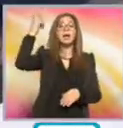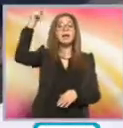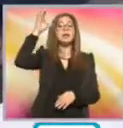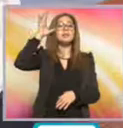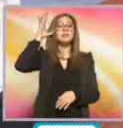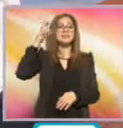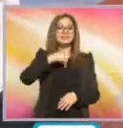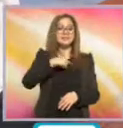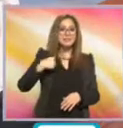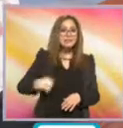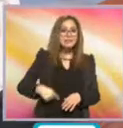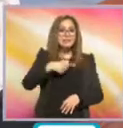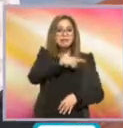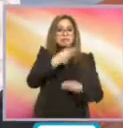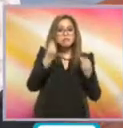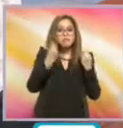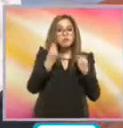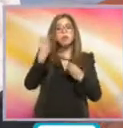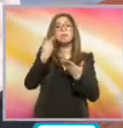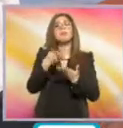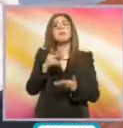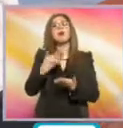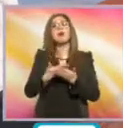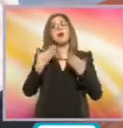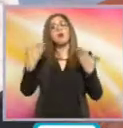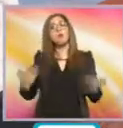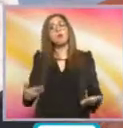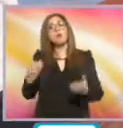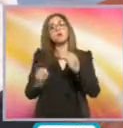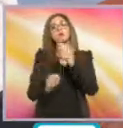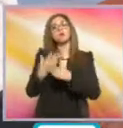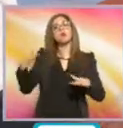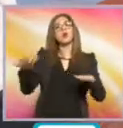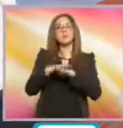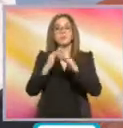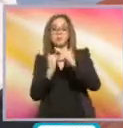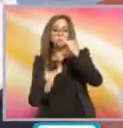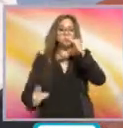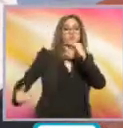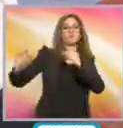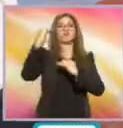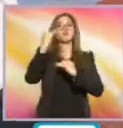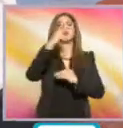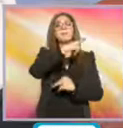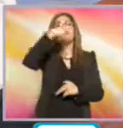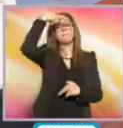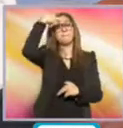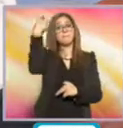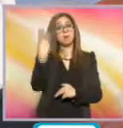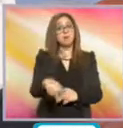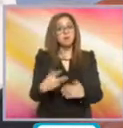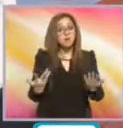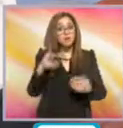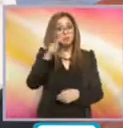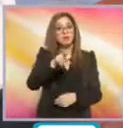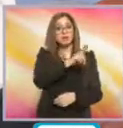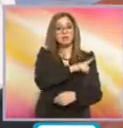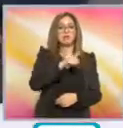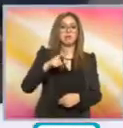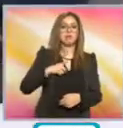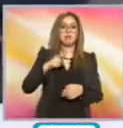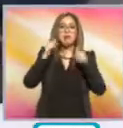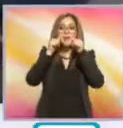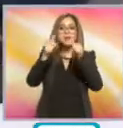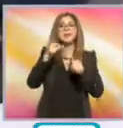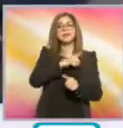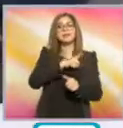año y medio, 2 años. ¿Ahora es México? Ahora es México y ya superamos a China. Entonces, sí es un dato alarmante y Sin por duda. supuesto que hay que hacer